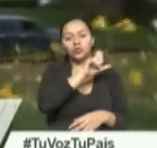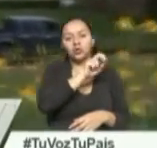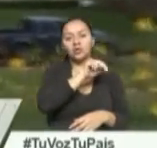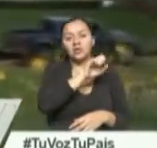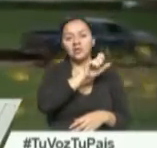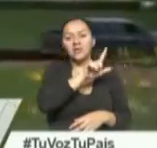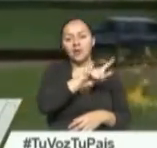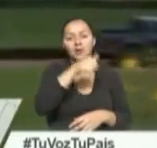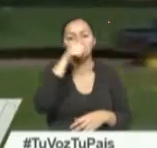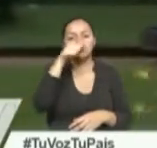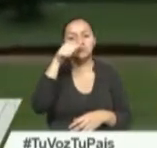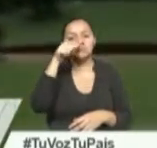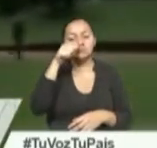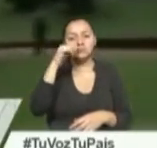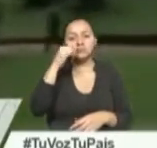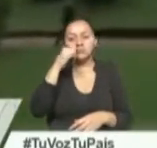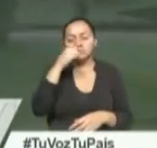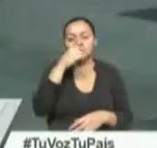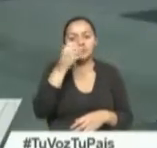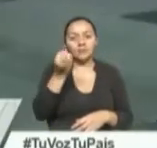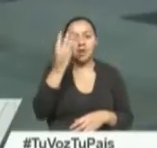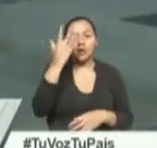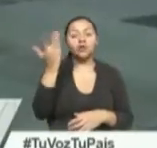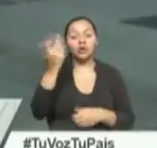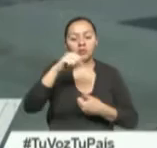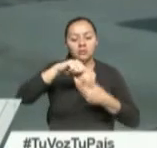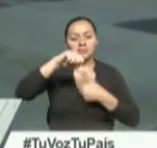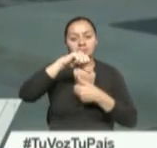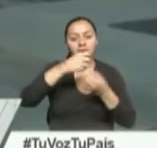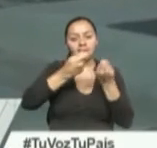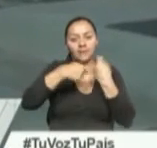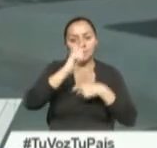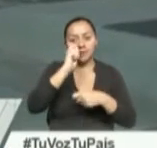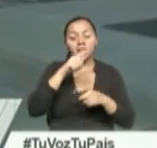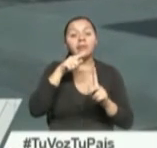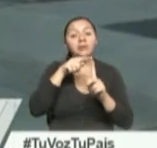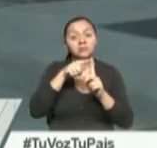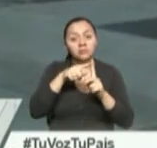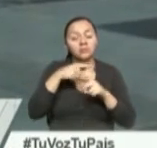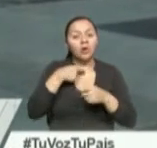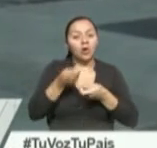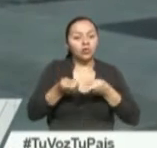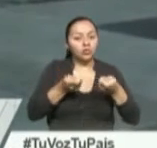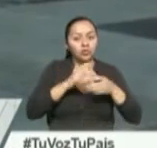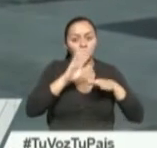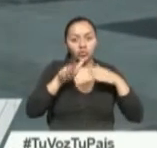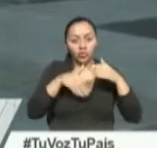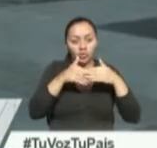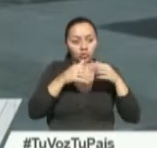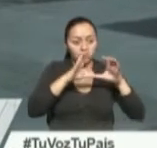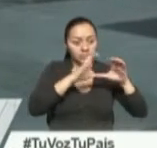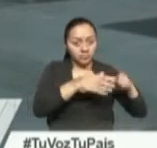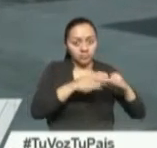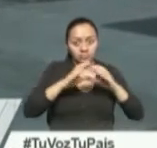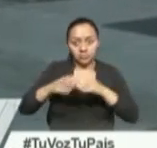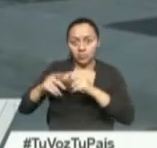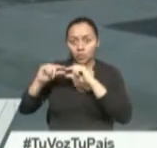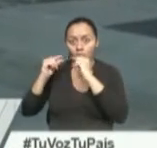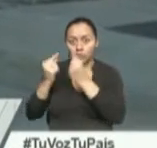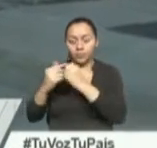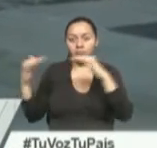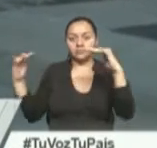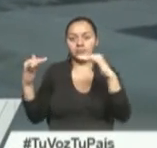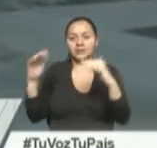de cocaína hacia Centroamérica. La policía indicó que las estructuras bajo control de Rodrigo sostienen enfrentamientos con el Ejército de